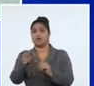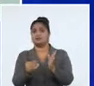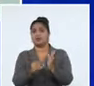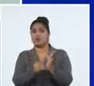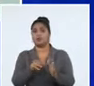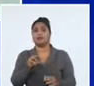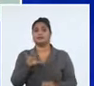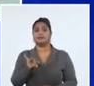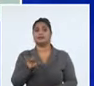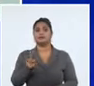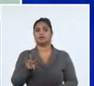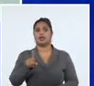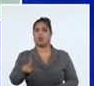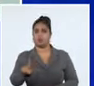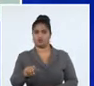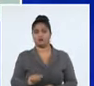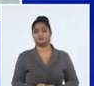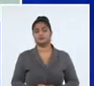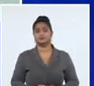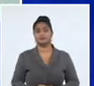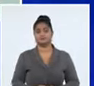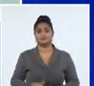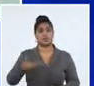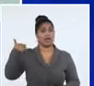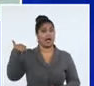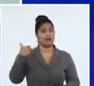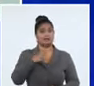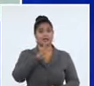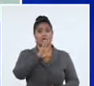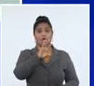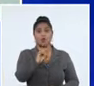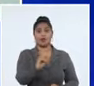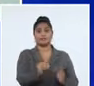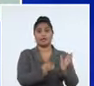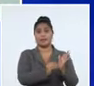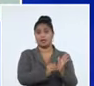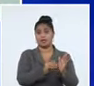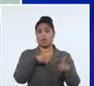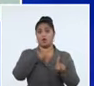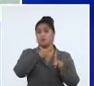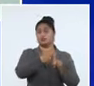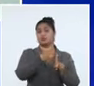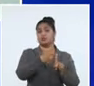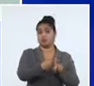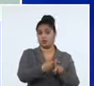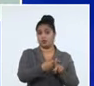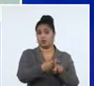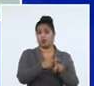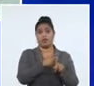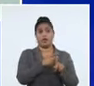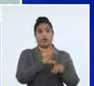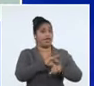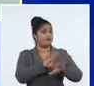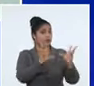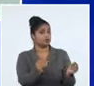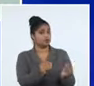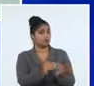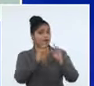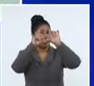5.001, que nos siguen pareciendo todavía altos, pero que indiscutiblemente es una reducción